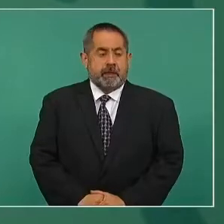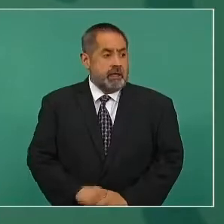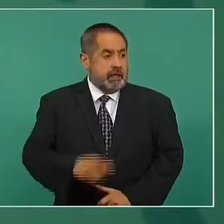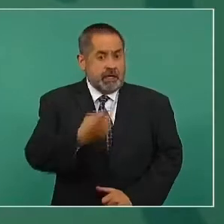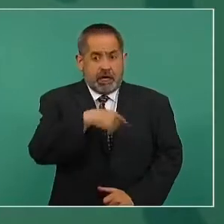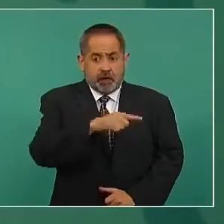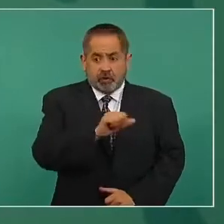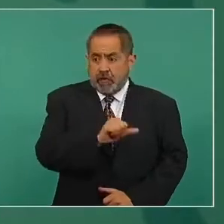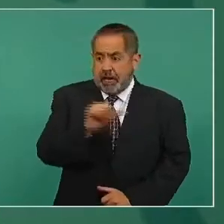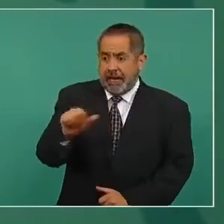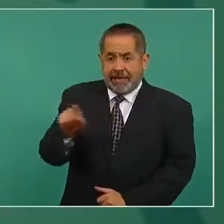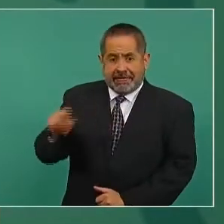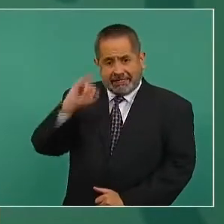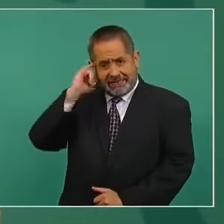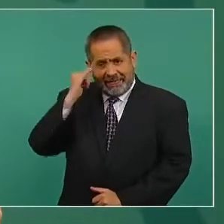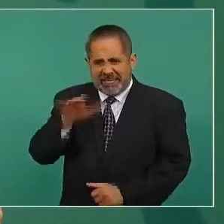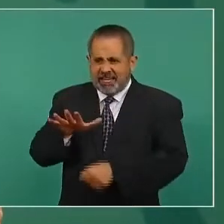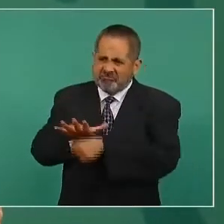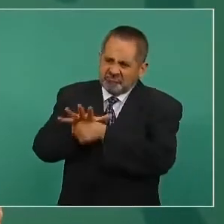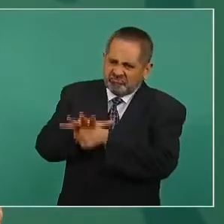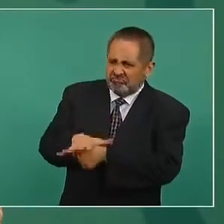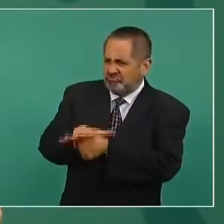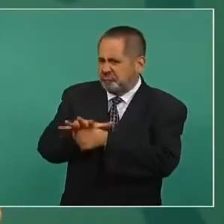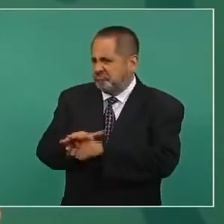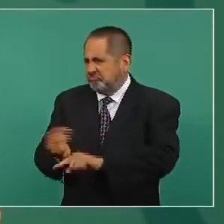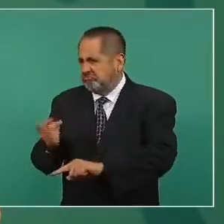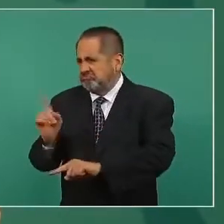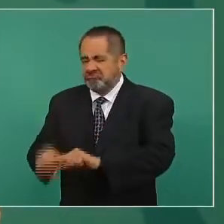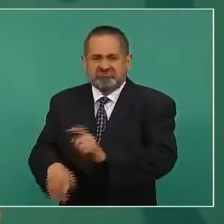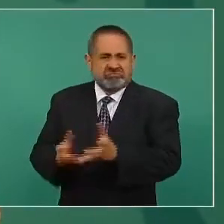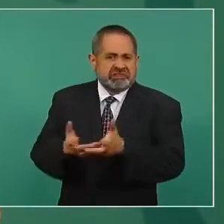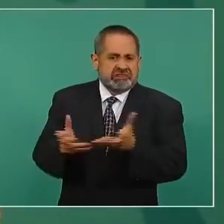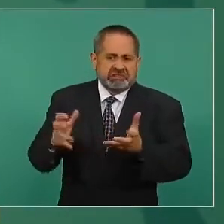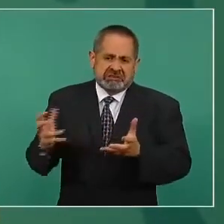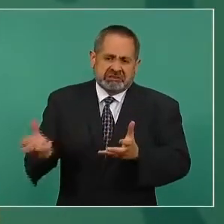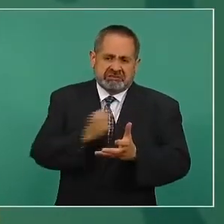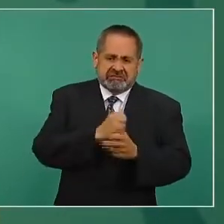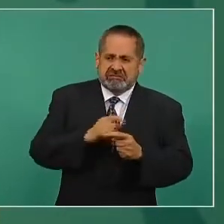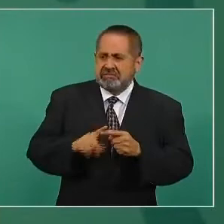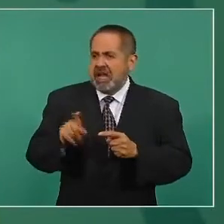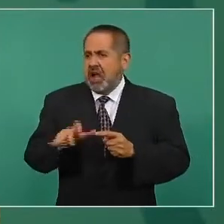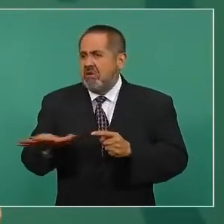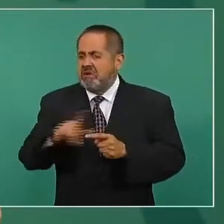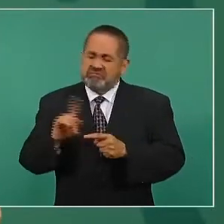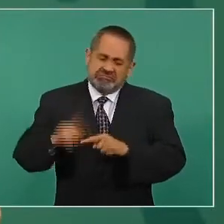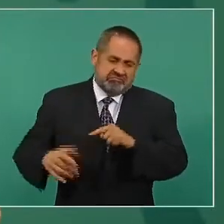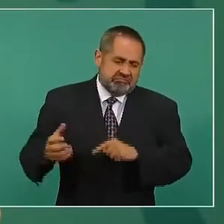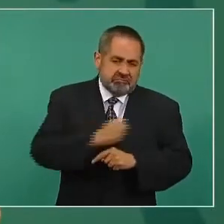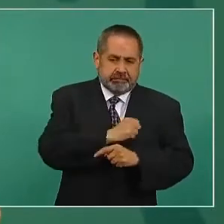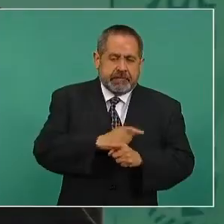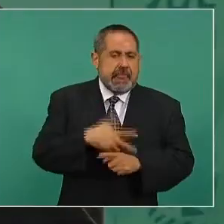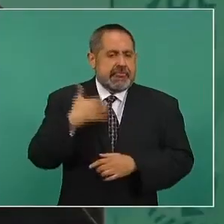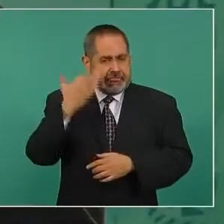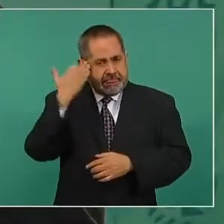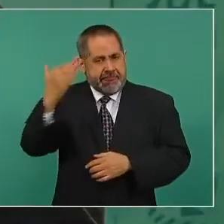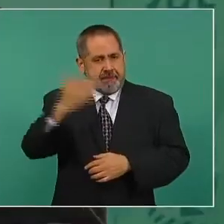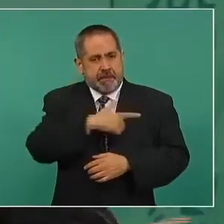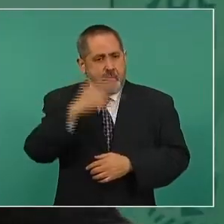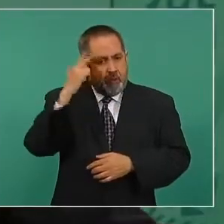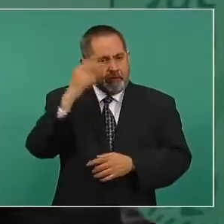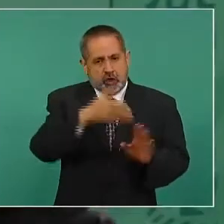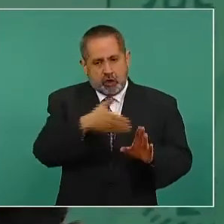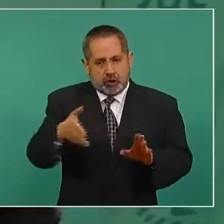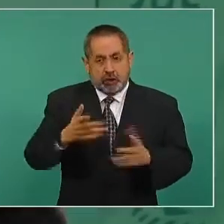reprimiendo a comunidades indígenas para quitarles las tierras, las aguas durante el porfiriato.